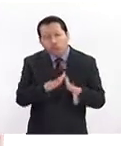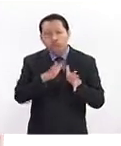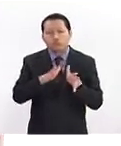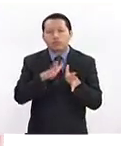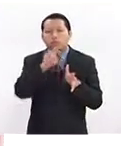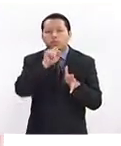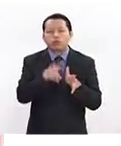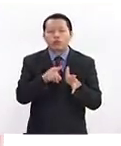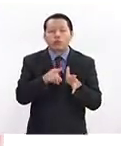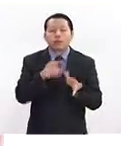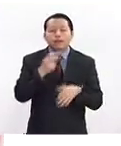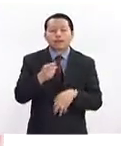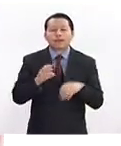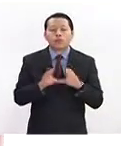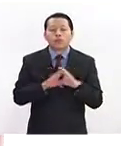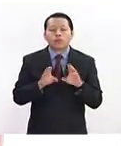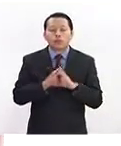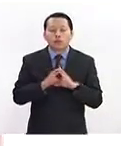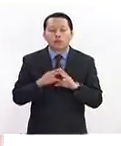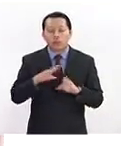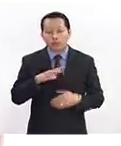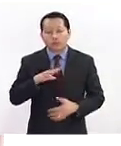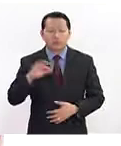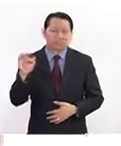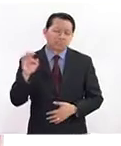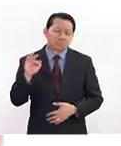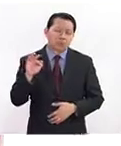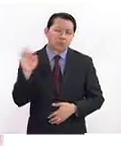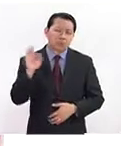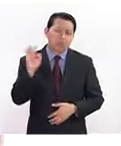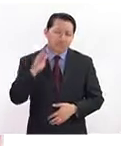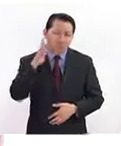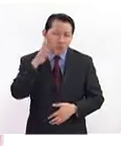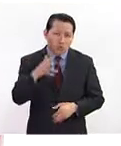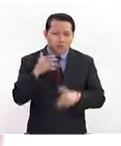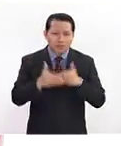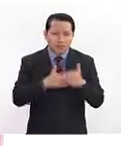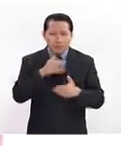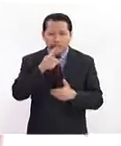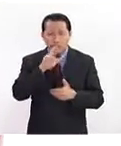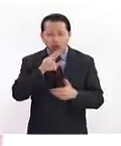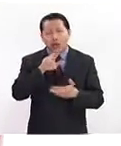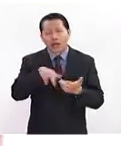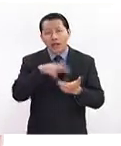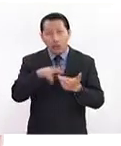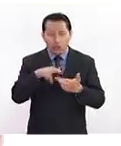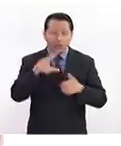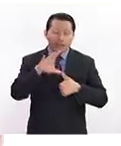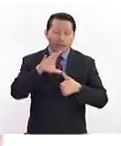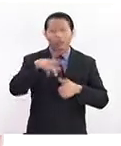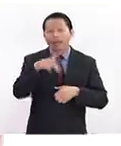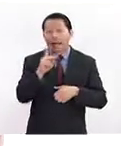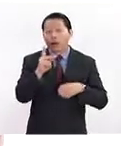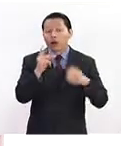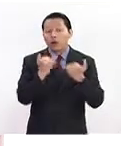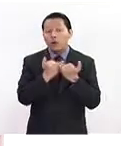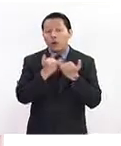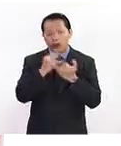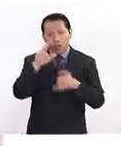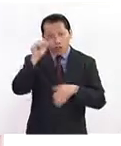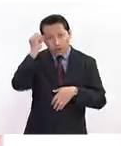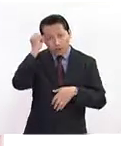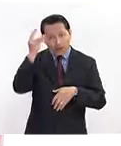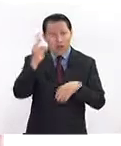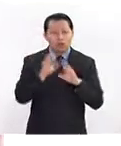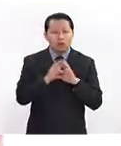por tanto que hay posible futuro y buen futuro para la región de América del Norte. Sin embargo, tampoco hay que olvidar